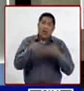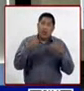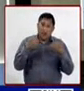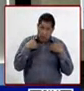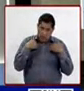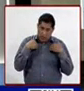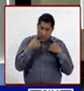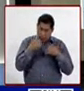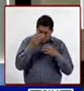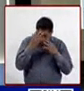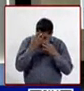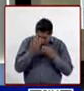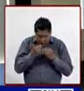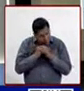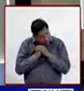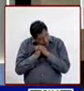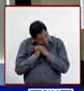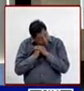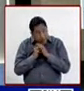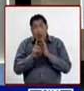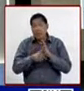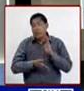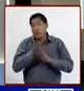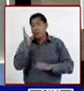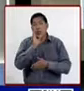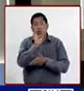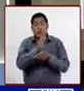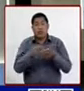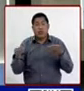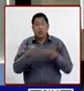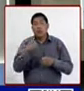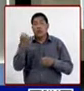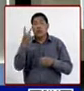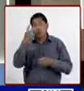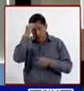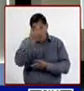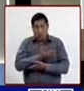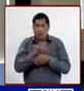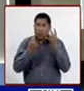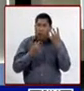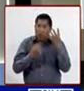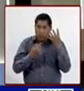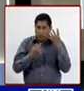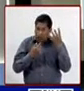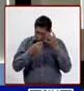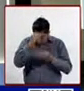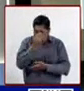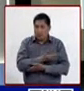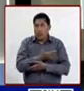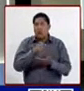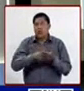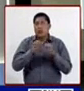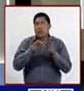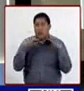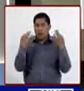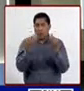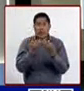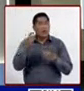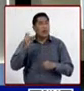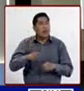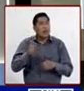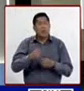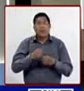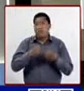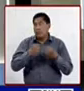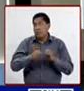albergue. Ellos tendrían que volver luego a Chuquisaca, donde tienen además otros dos hijos. Son cuatro guaguitas, cuatro hijos en esta familia que